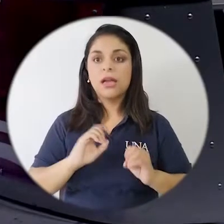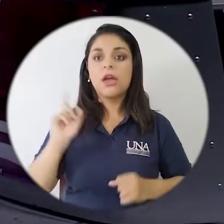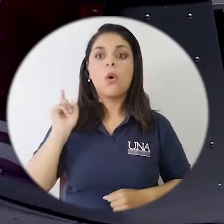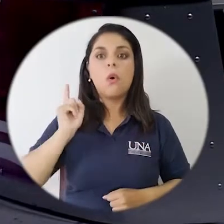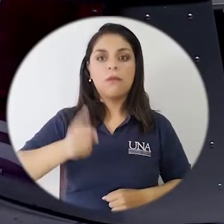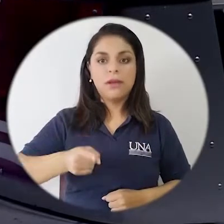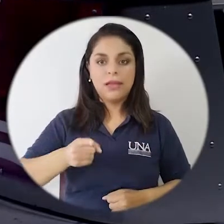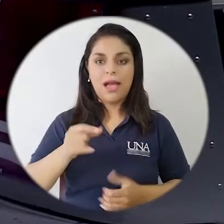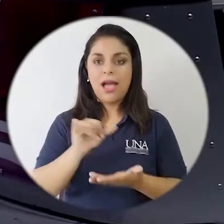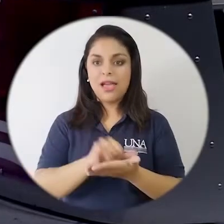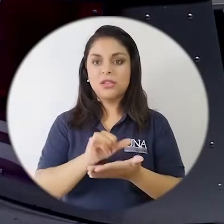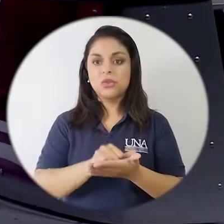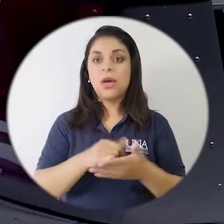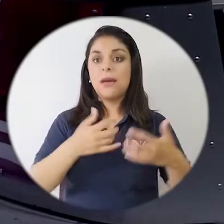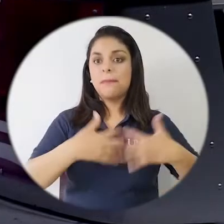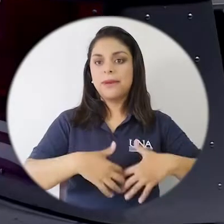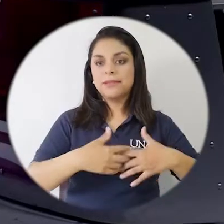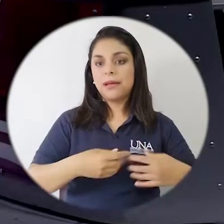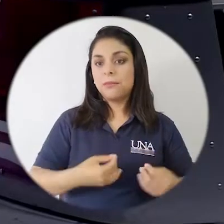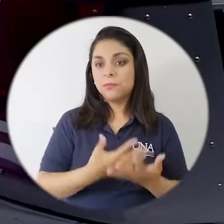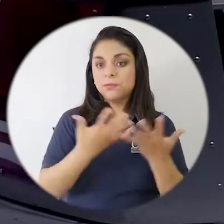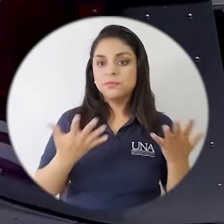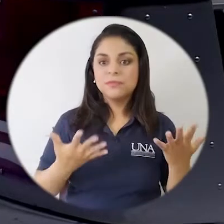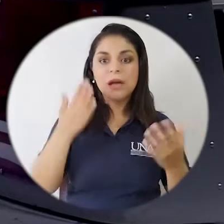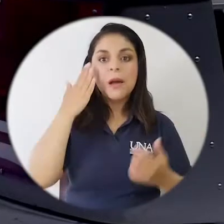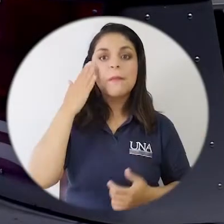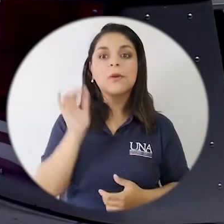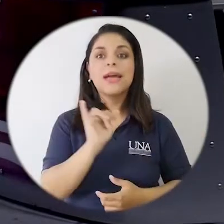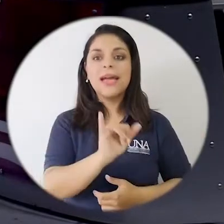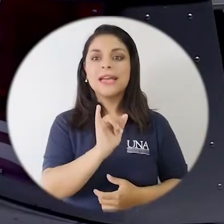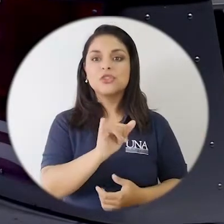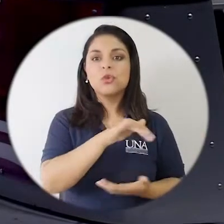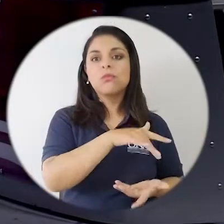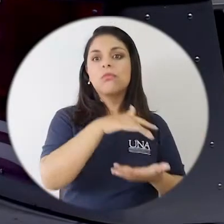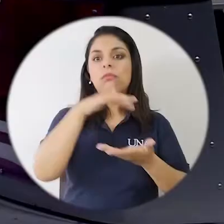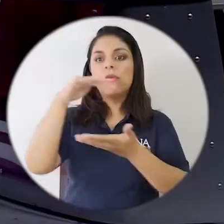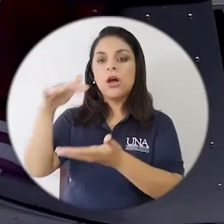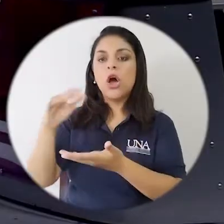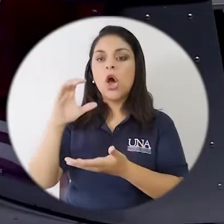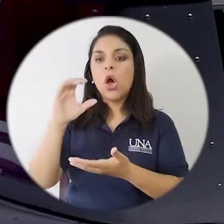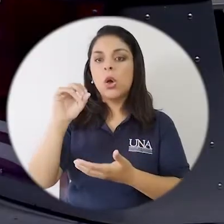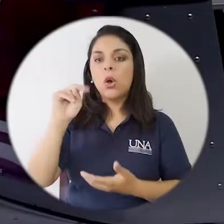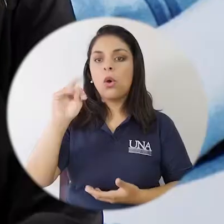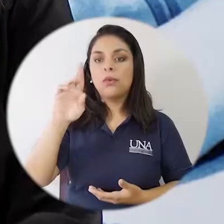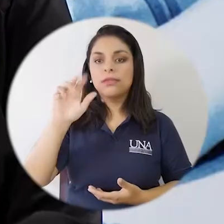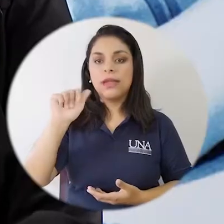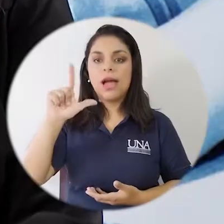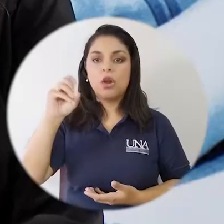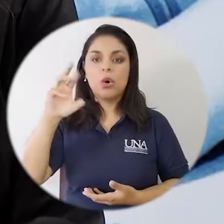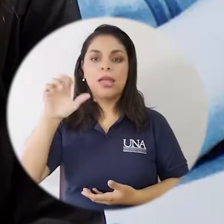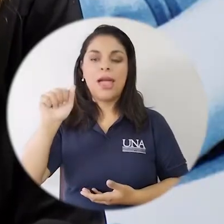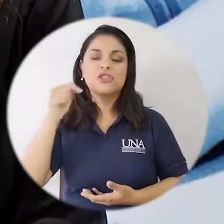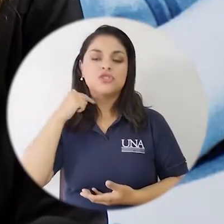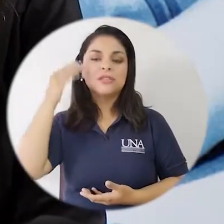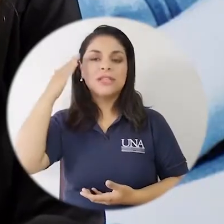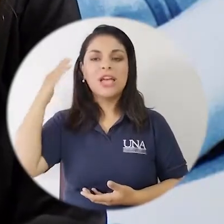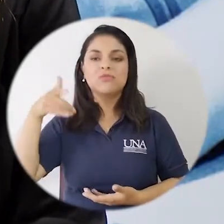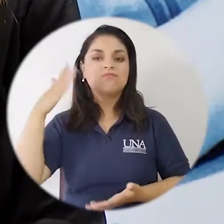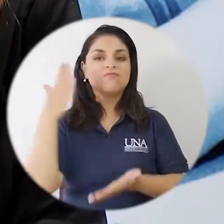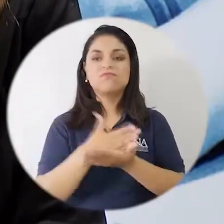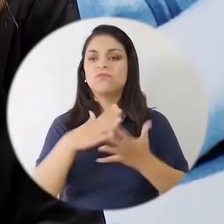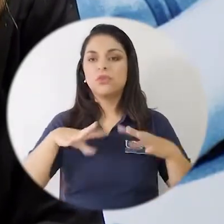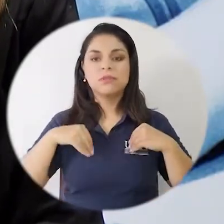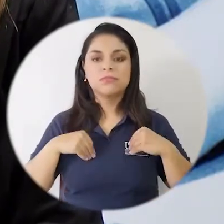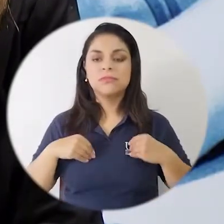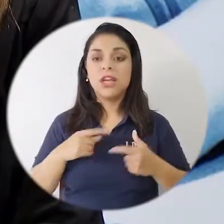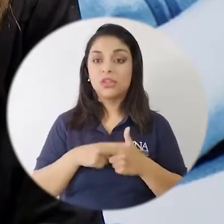a obligar a eso a la empresa pública. Porque como eso pasa a nivel de la Contraloría, estoy casi segura que la Contraloría lo va a detener. Sí, y como ha ahí de es tener donde otros